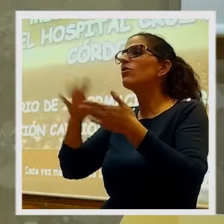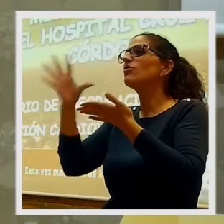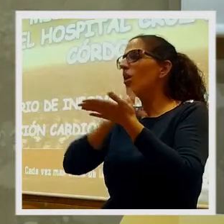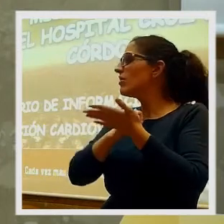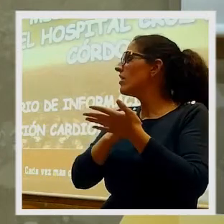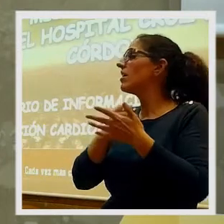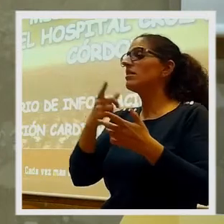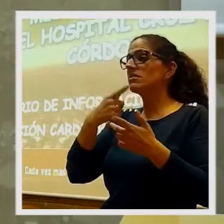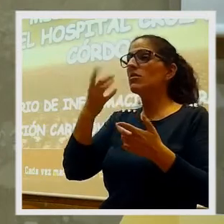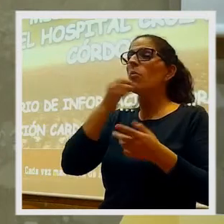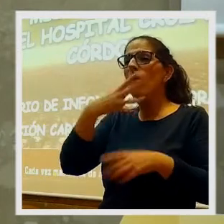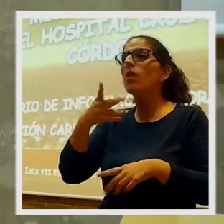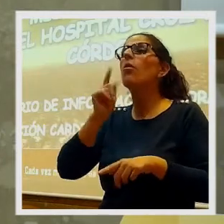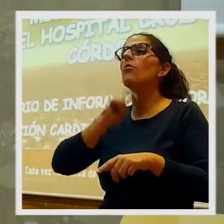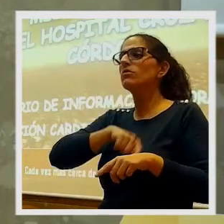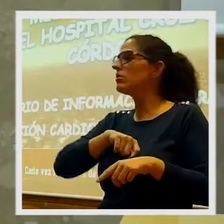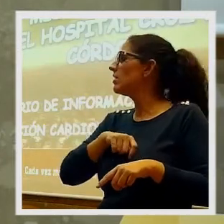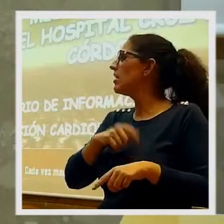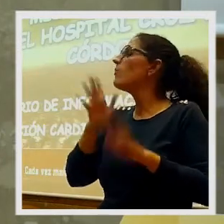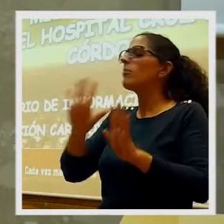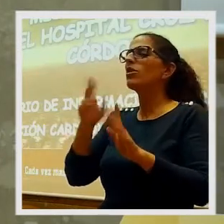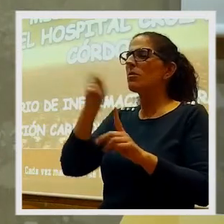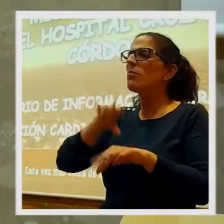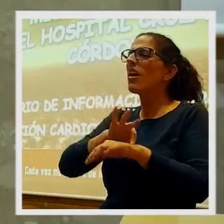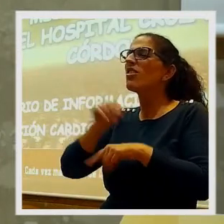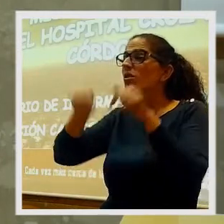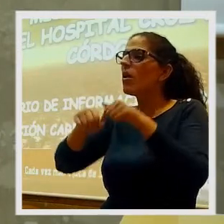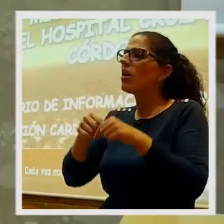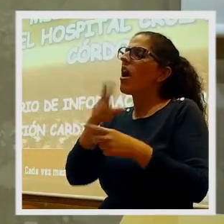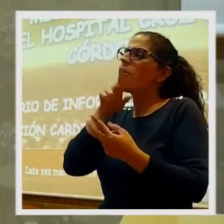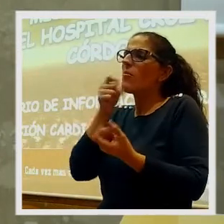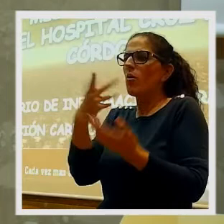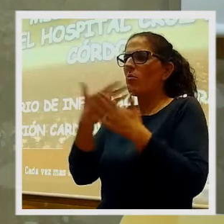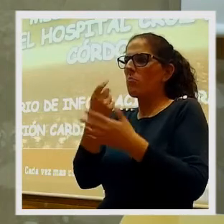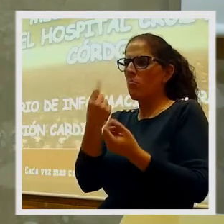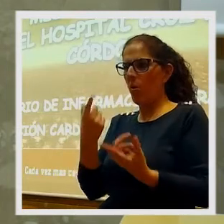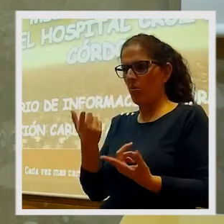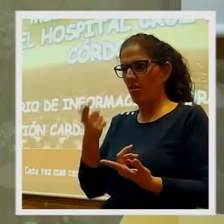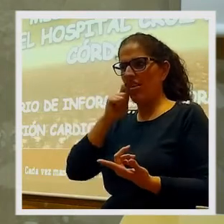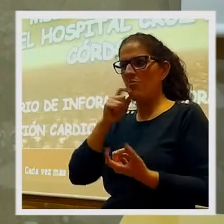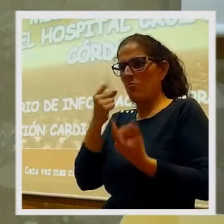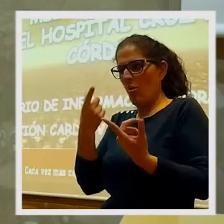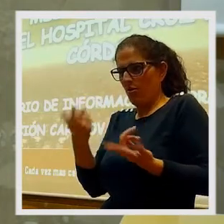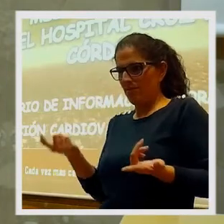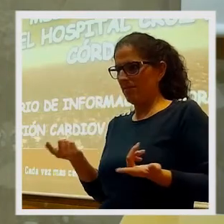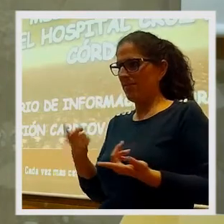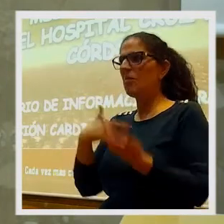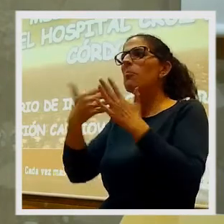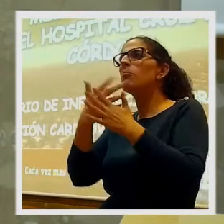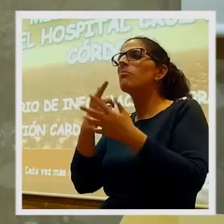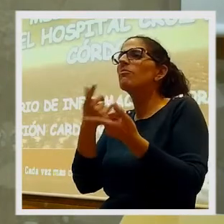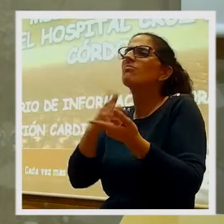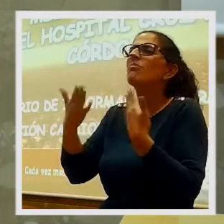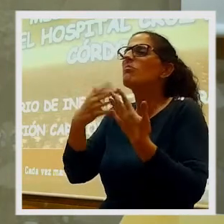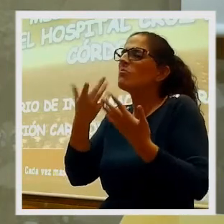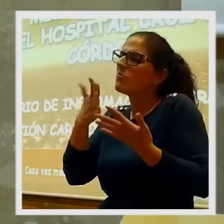de buenos y profesionales, que sois muy buenos, lo tenéis de poco habladores. Y me explico, te lo digo desde mi experiencia, ¿eh? No